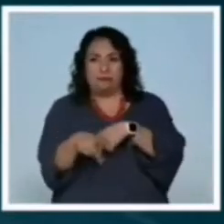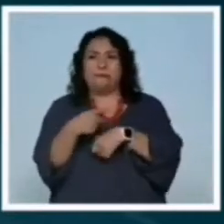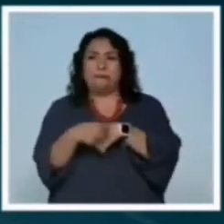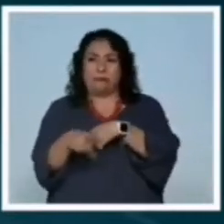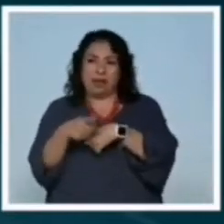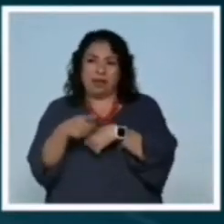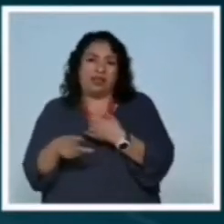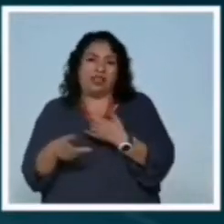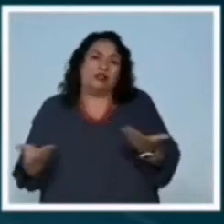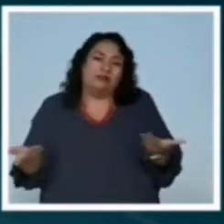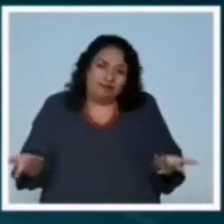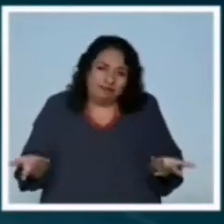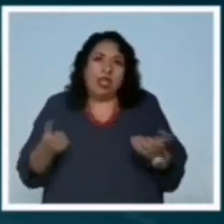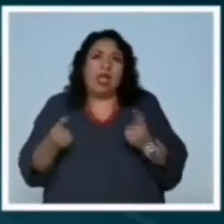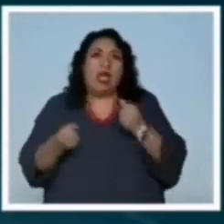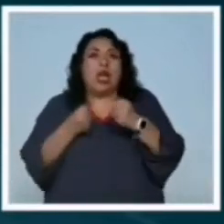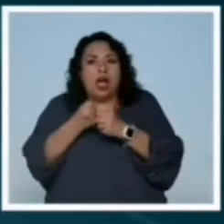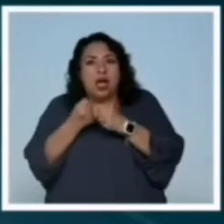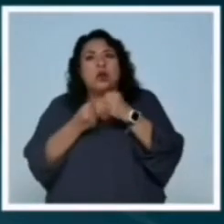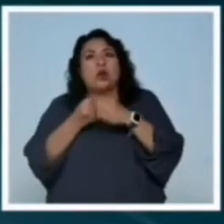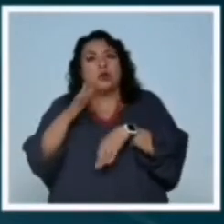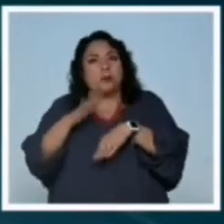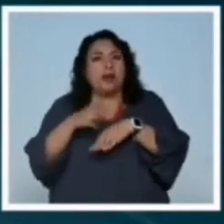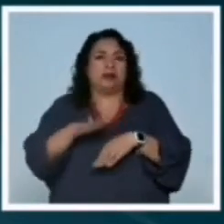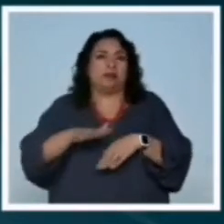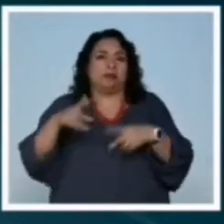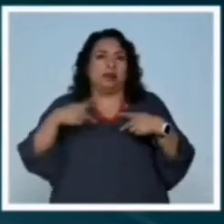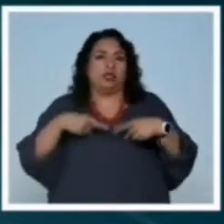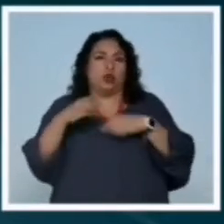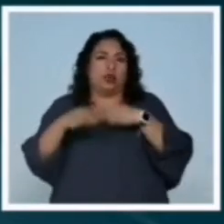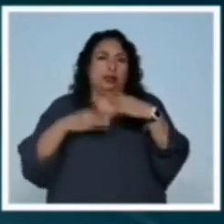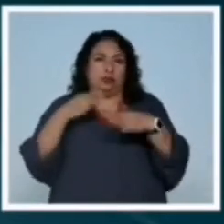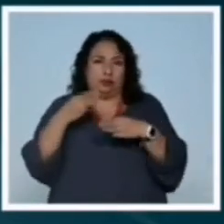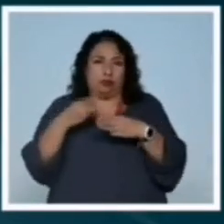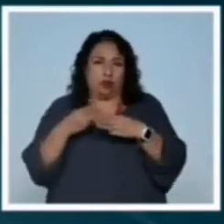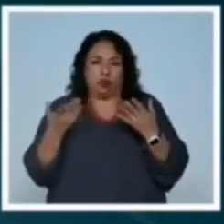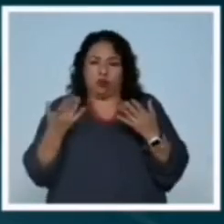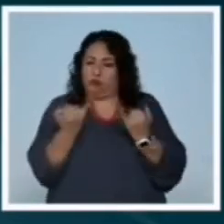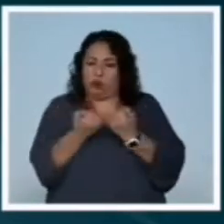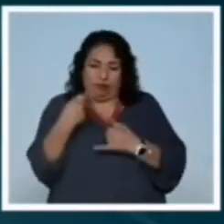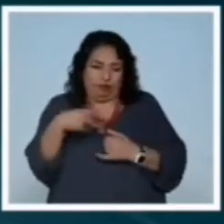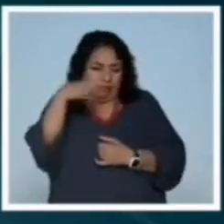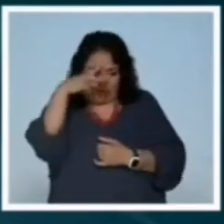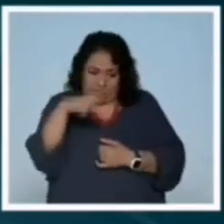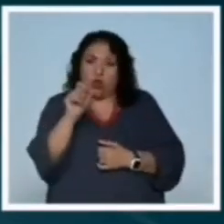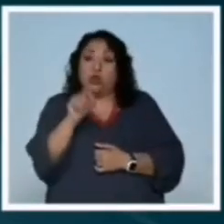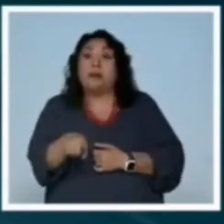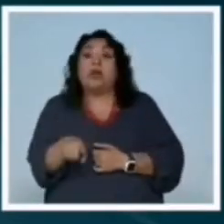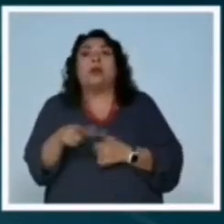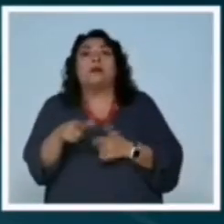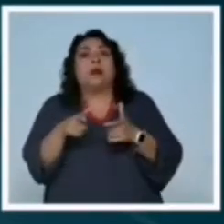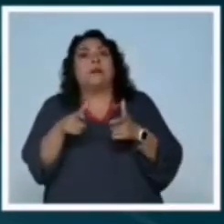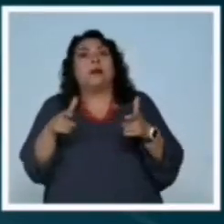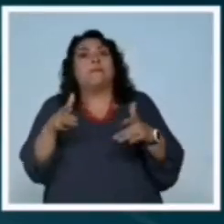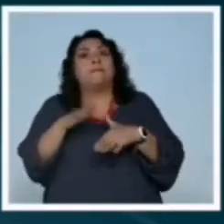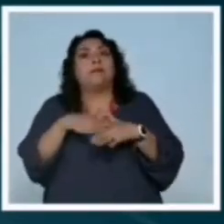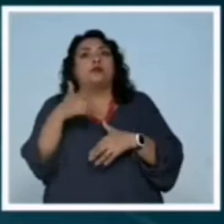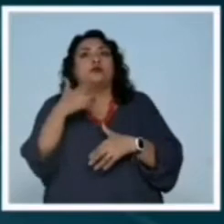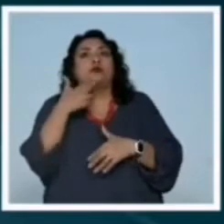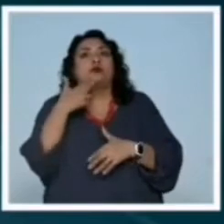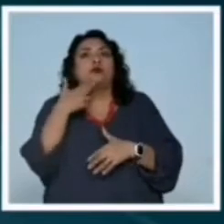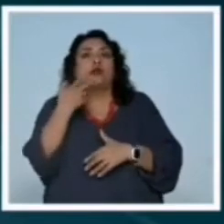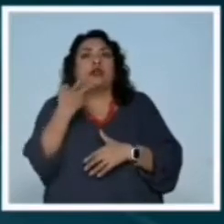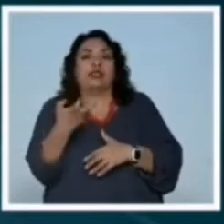lamentablemente año con año también en la población mundial y nos escapa méxico claro va incrementando el consumo de sustancias